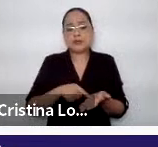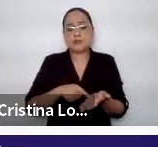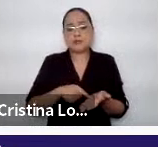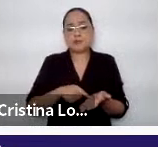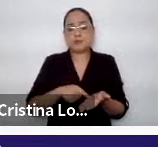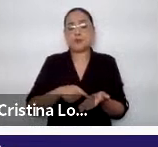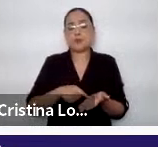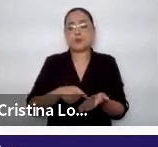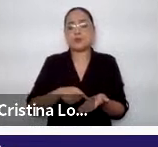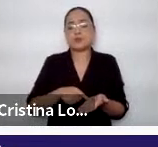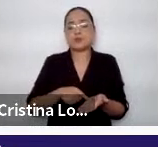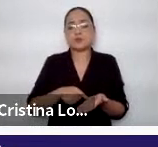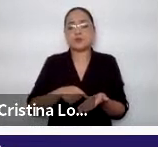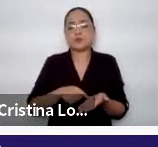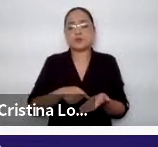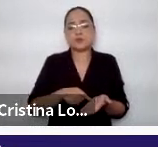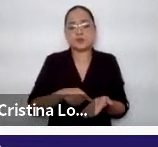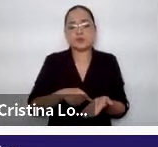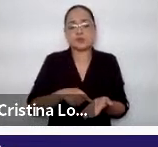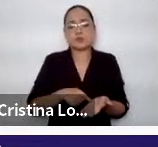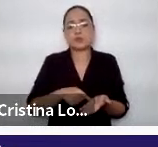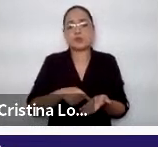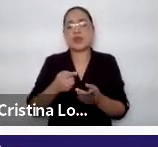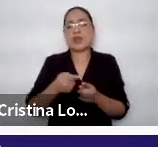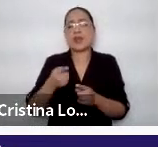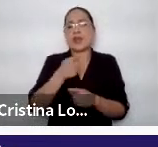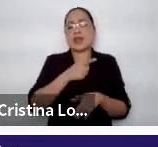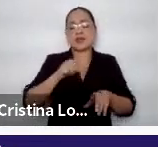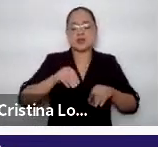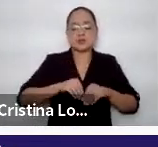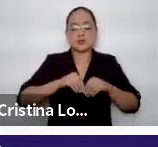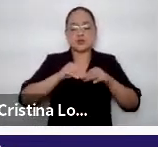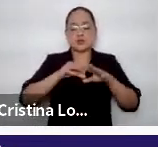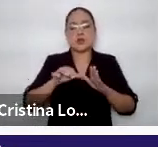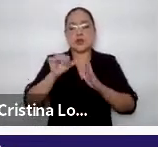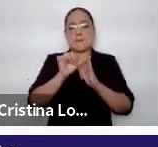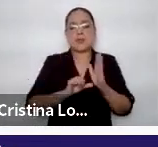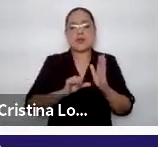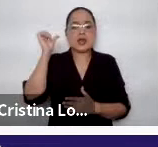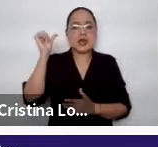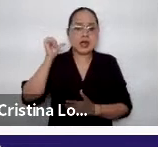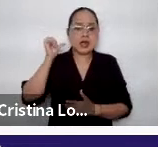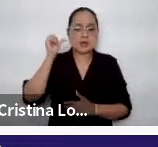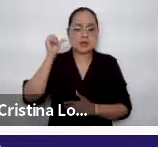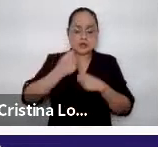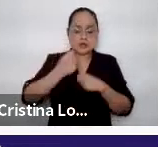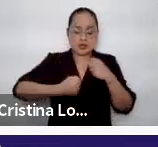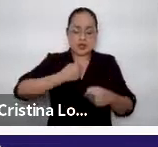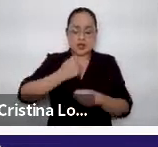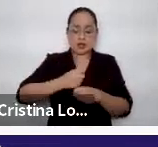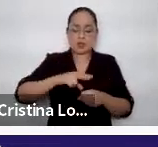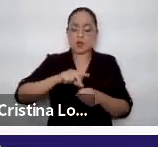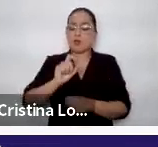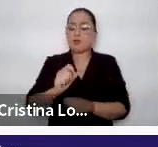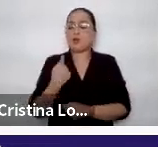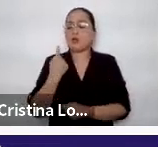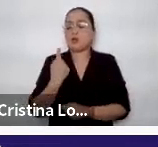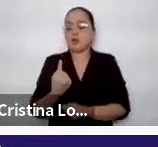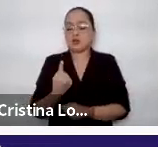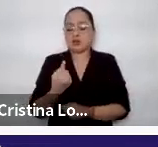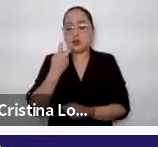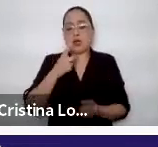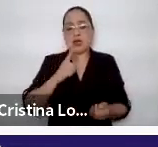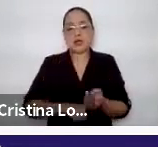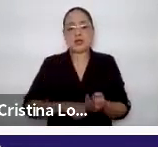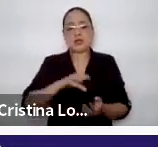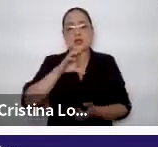esta búsqueda, que se publicó precisamente en abril de este año de la Corte